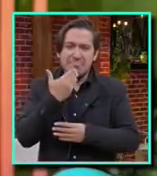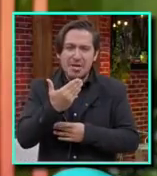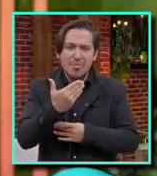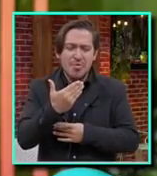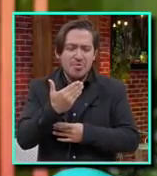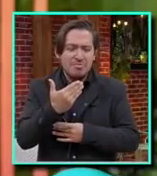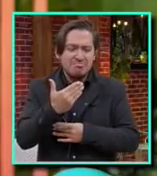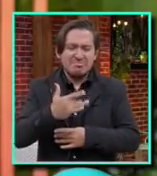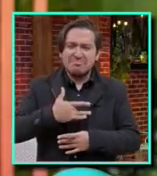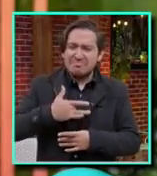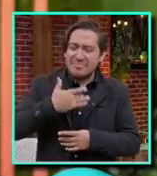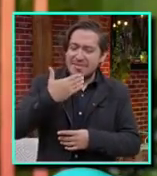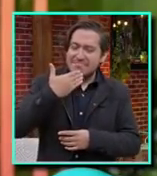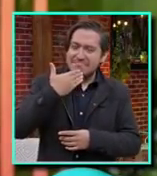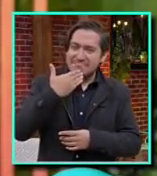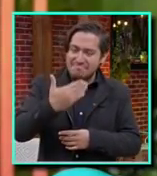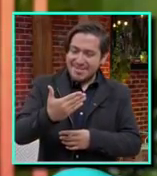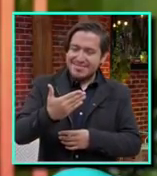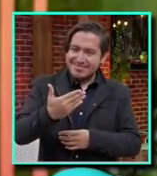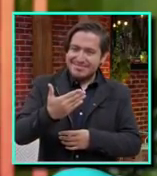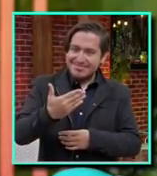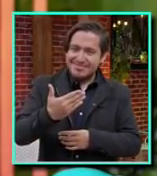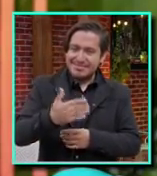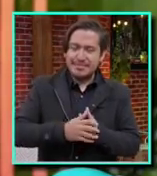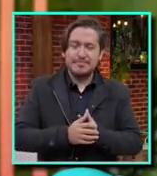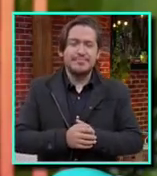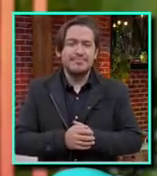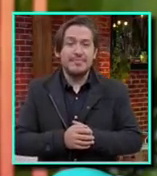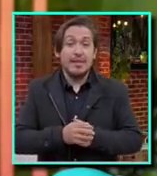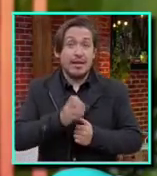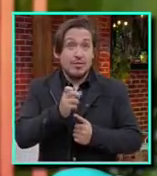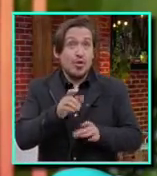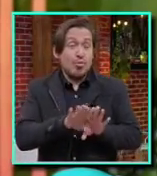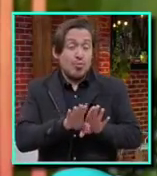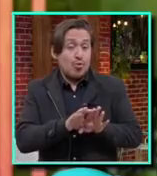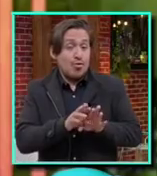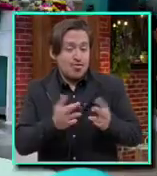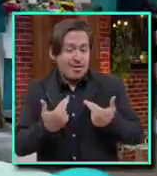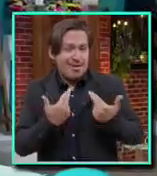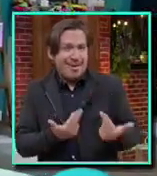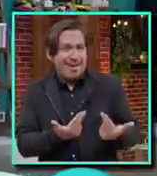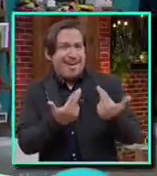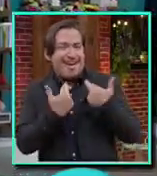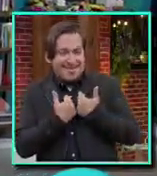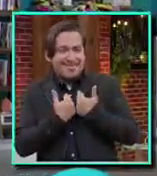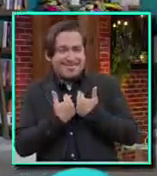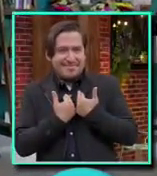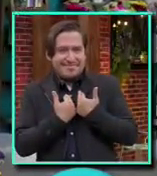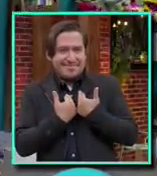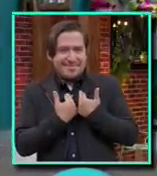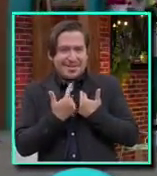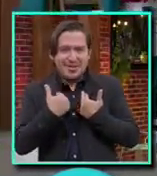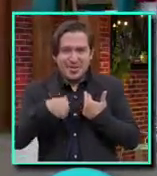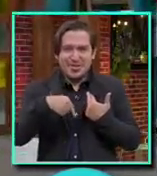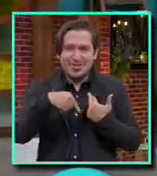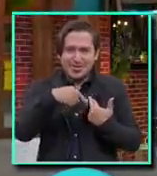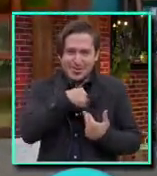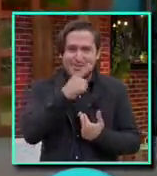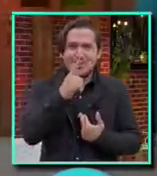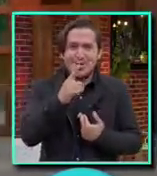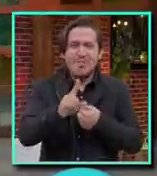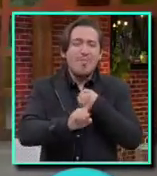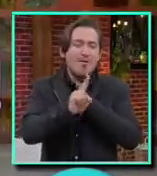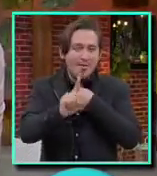Verdadera. Sí. Y eso es lo que nos quiere regalar. El problema no es la luz y lo que hay alrededor. Somos nosotros que no